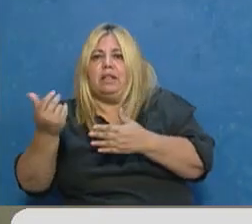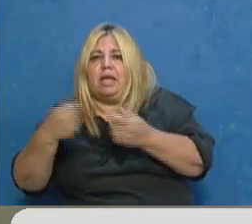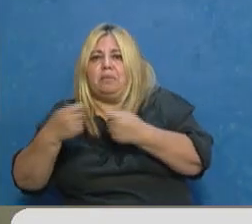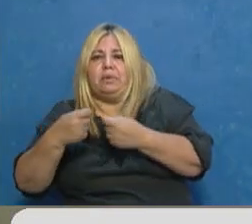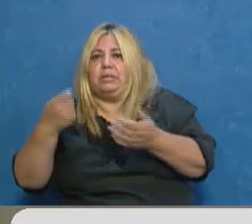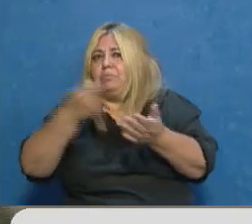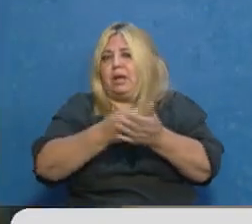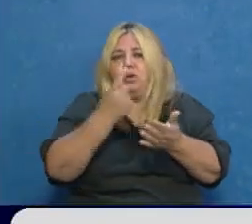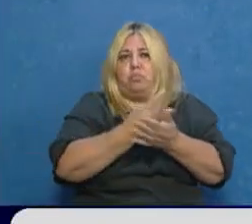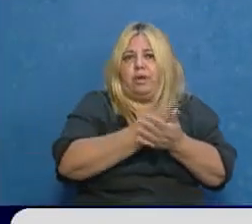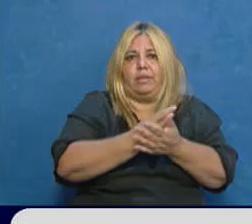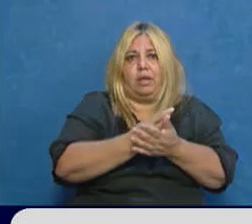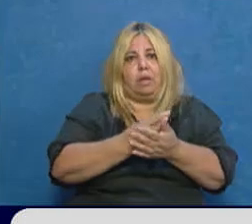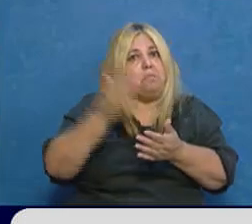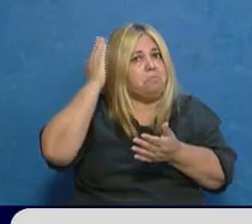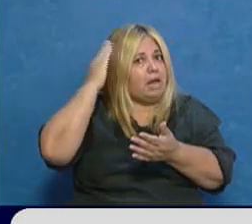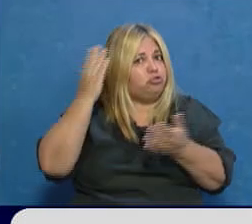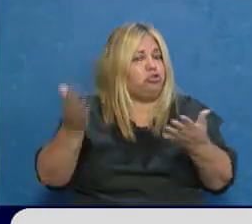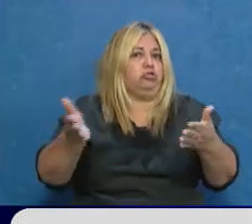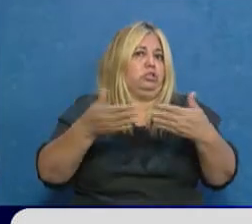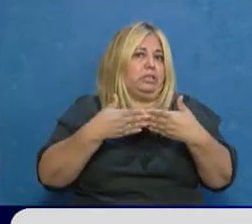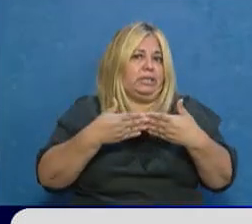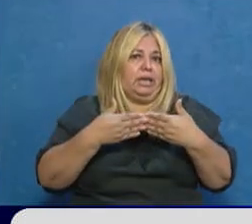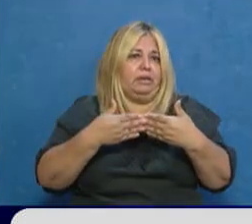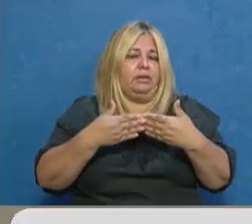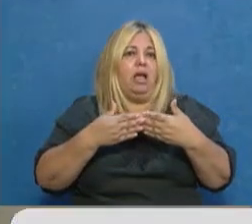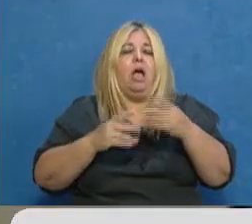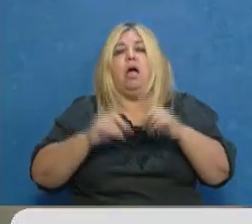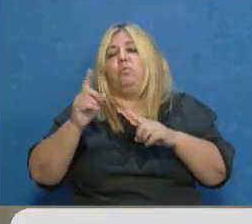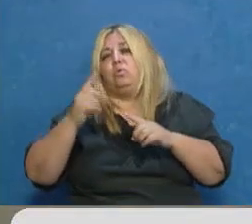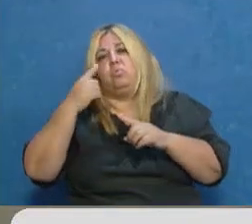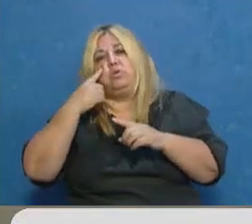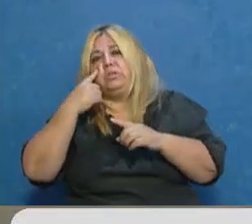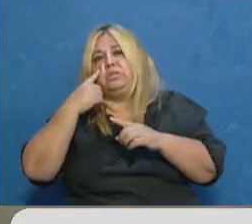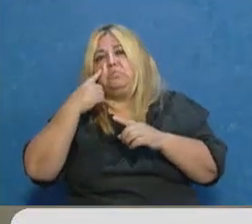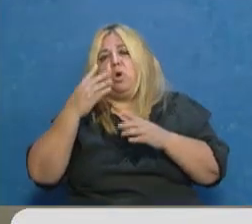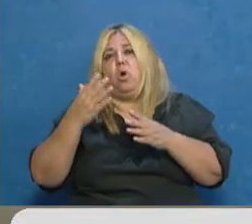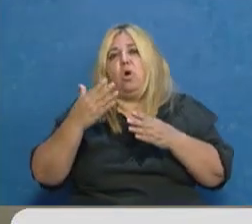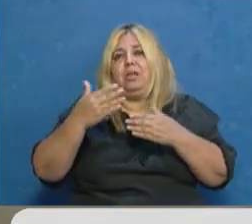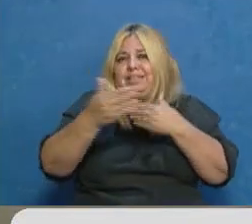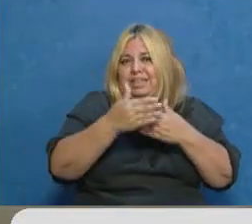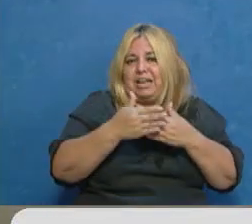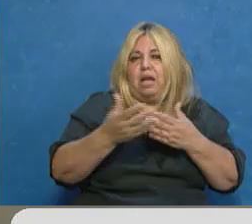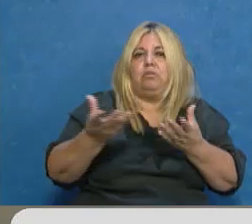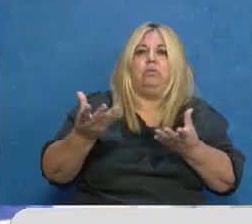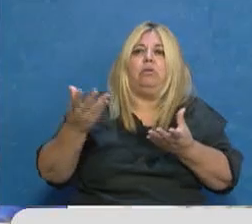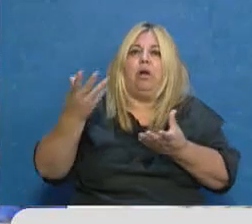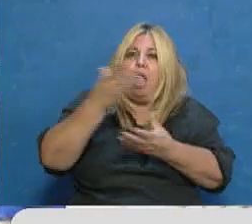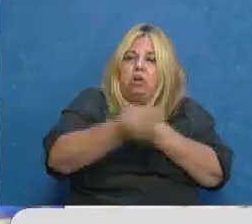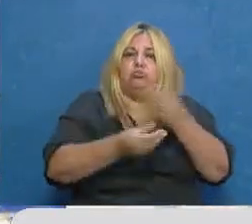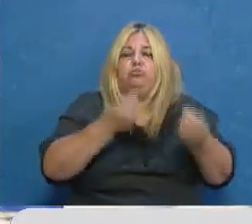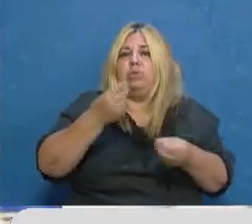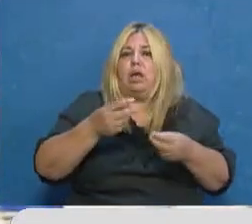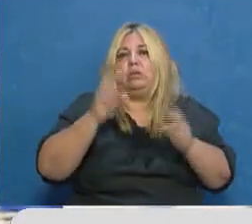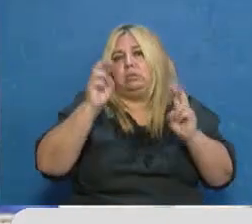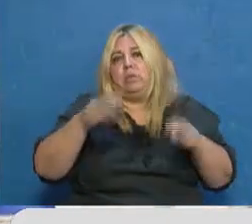cerrado, no todos la pagan, ¿eh? Hemos tenido ayuda de los municipios cercanos nuestros para colaborar con los gastronómicos que no tenían